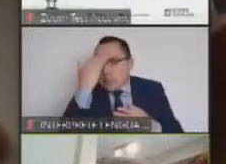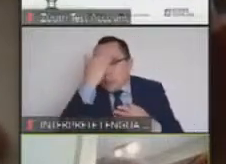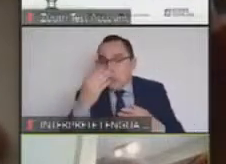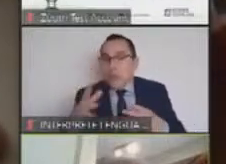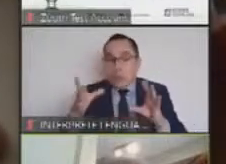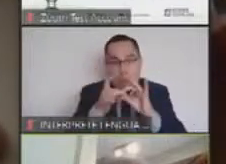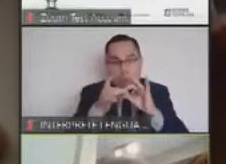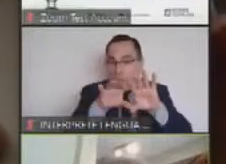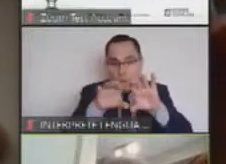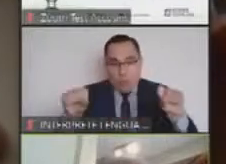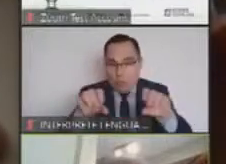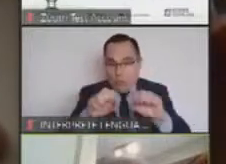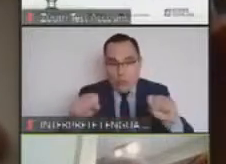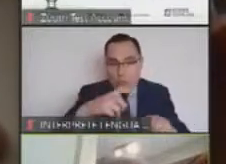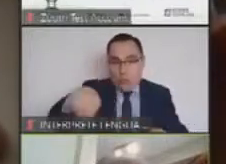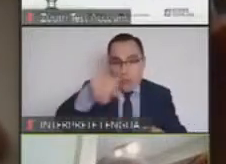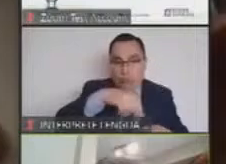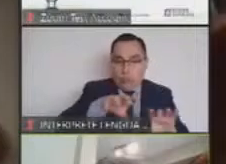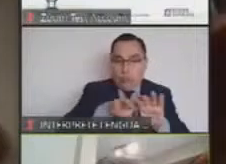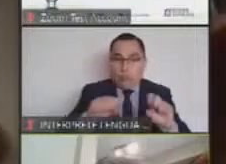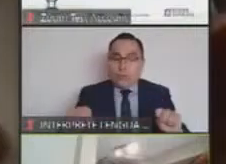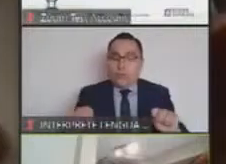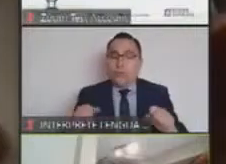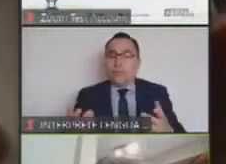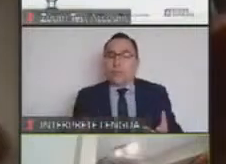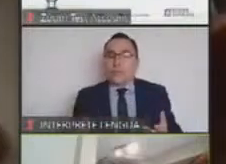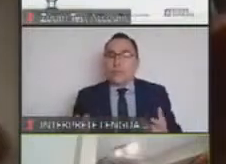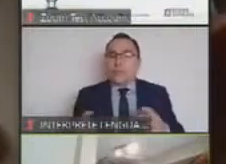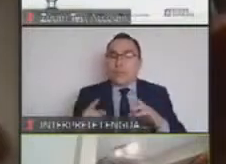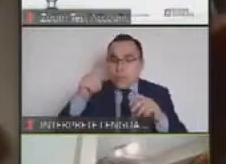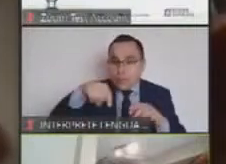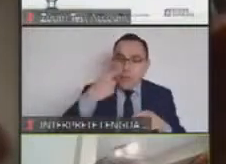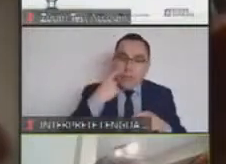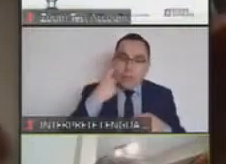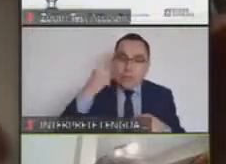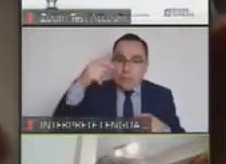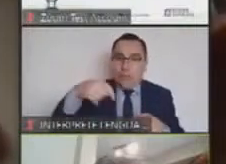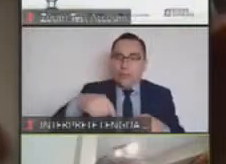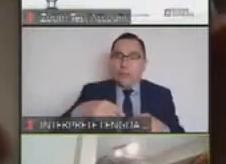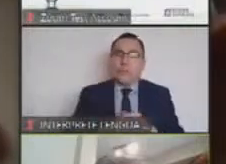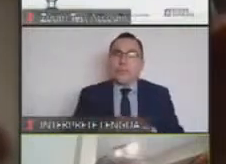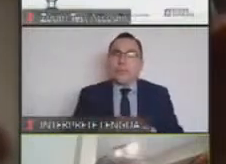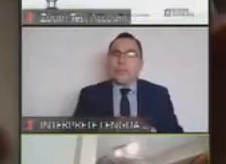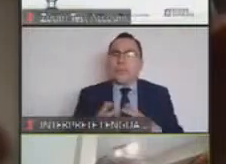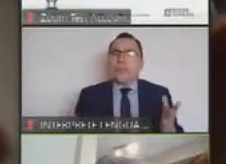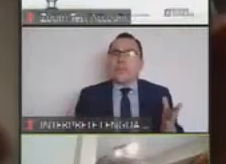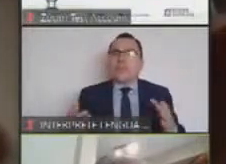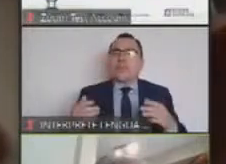nuestros invitados en el día de hoy. En relación a los